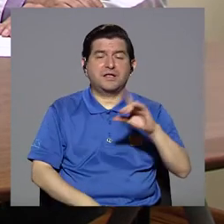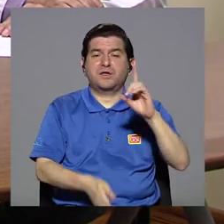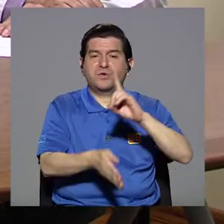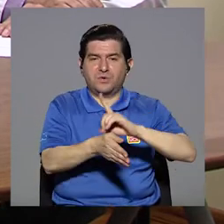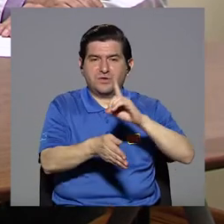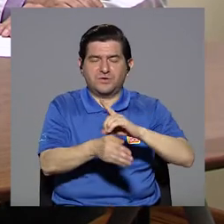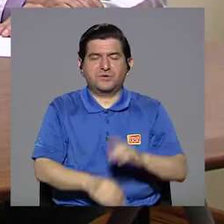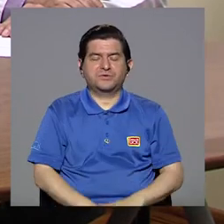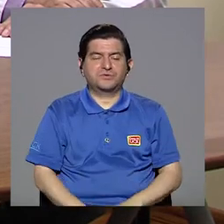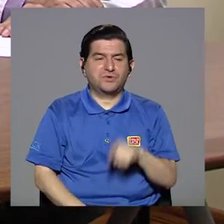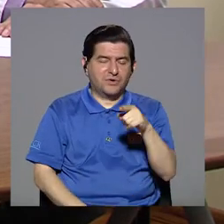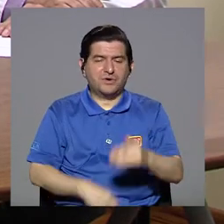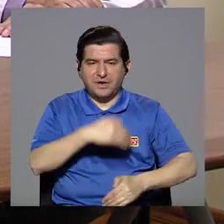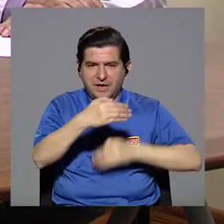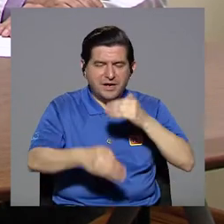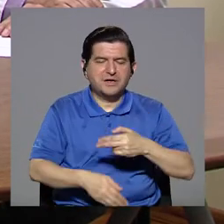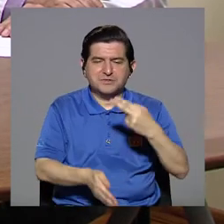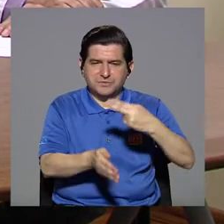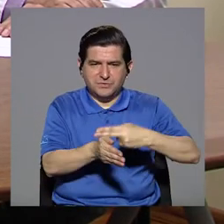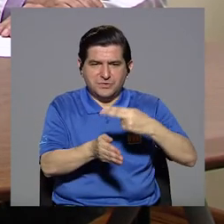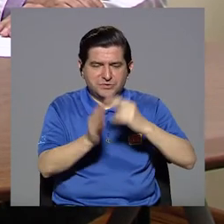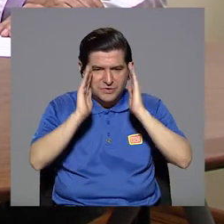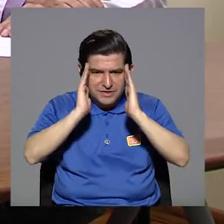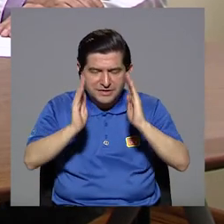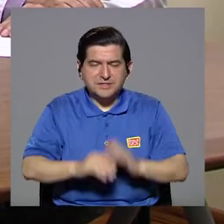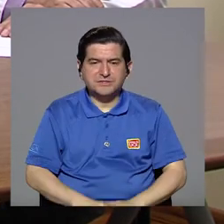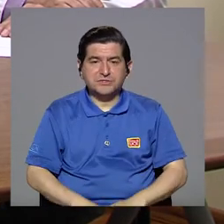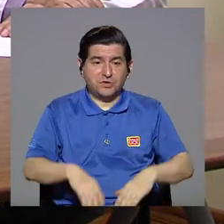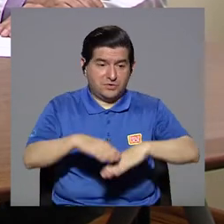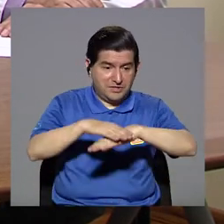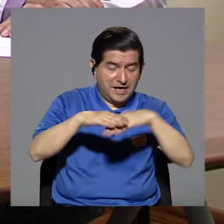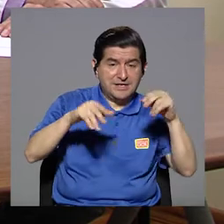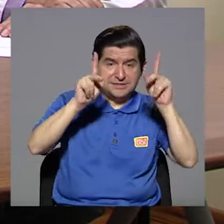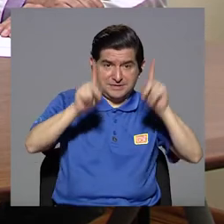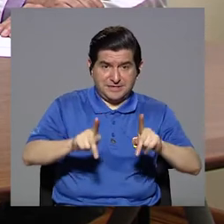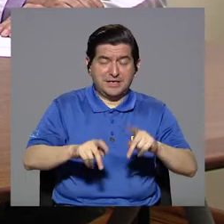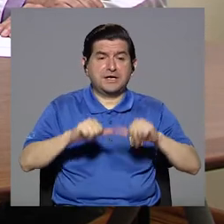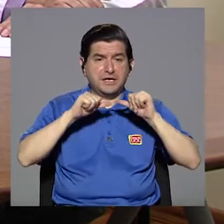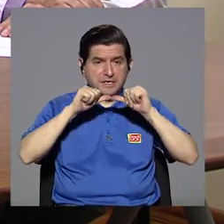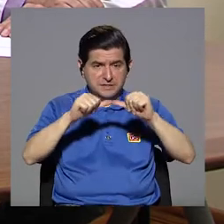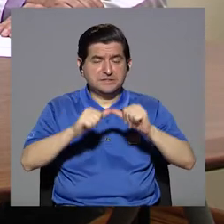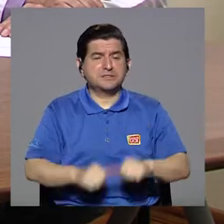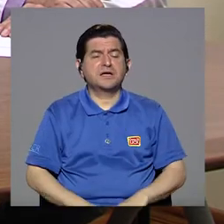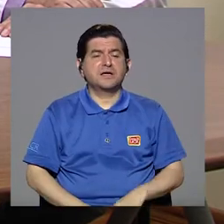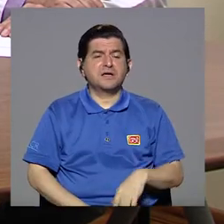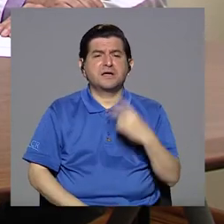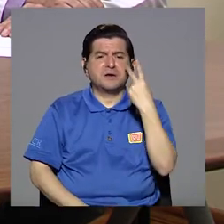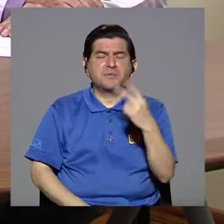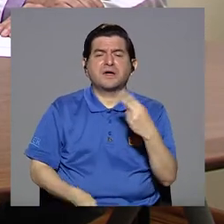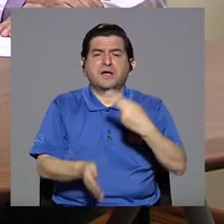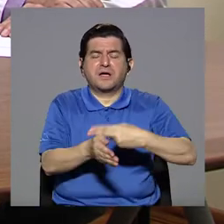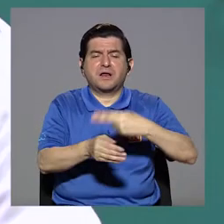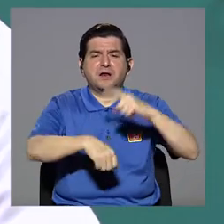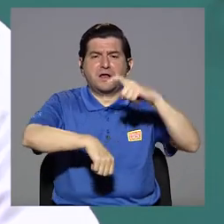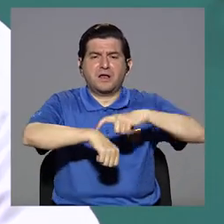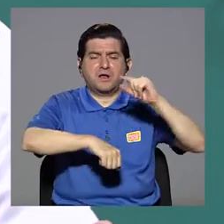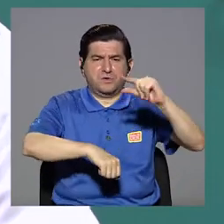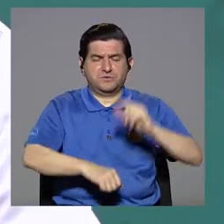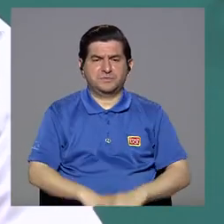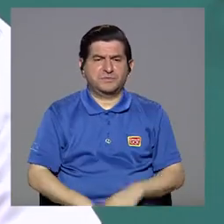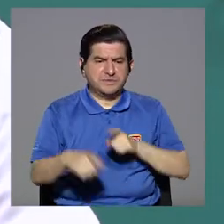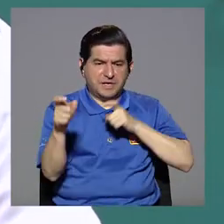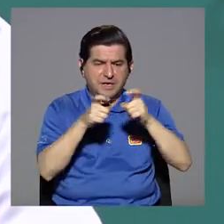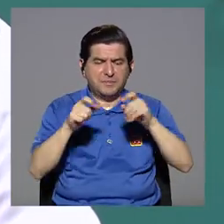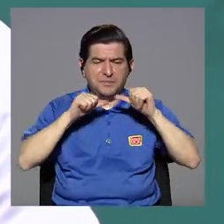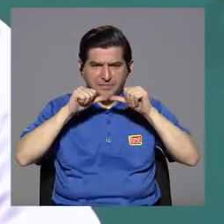igual los médicos que están hospitalización daban egresado un paciente y podían cultivar seguirlo viendo en el hospital debía